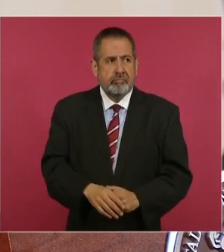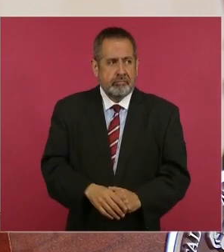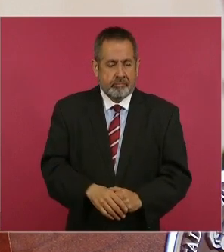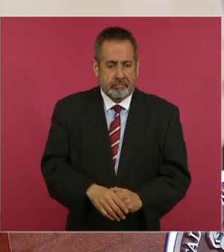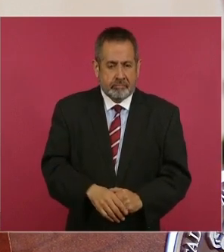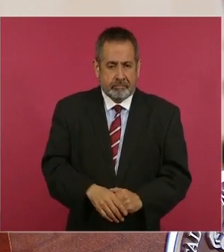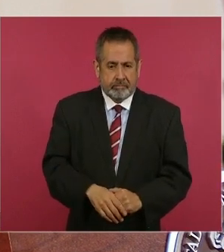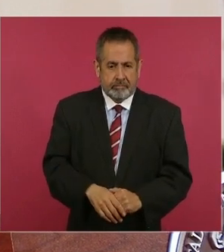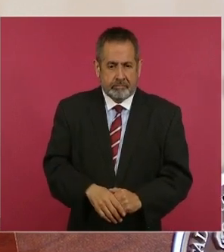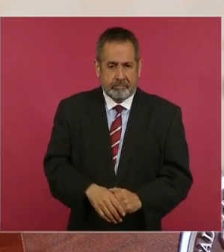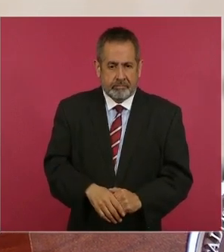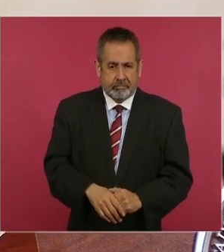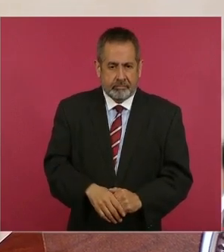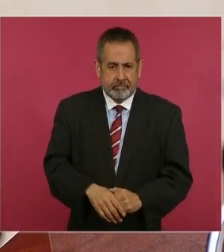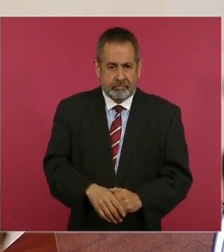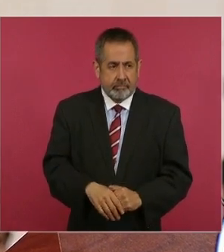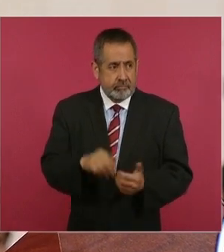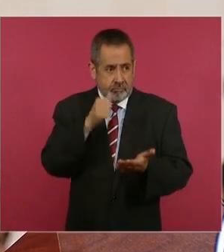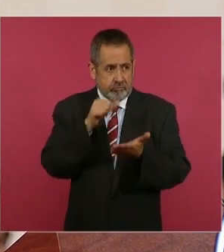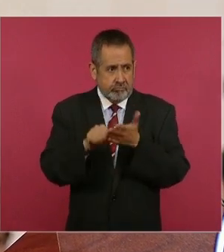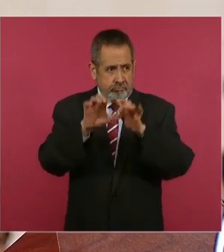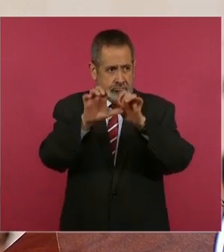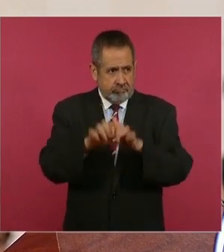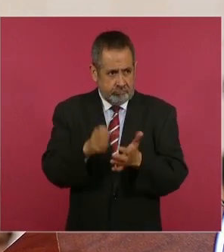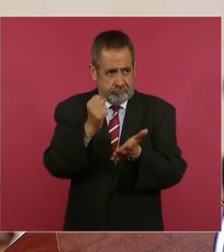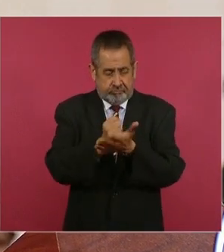pesos hay un